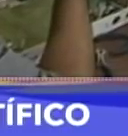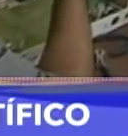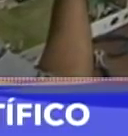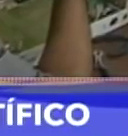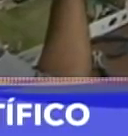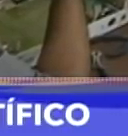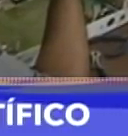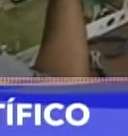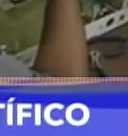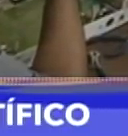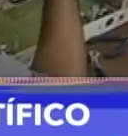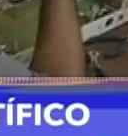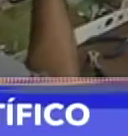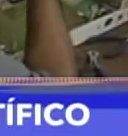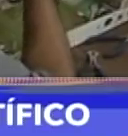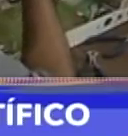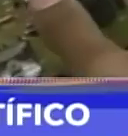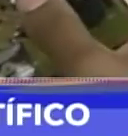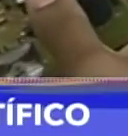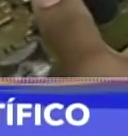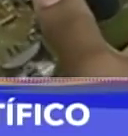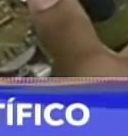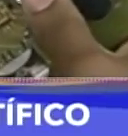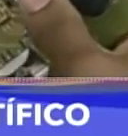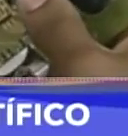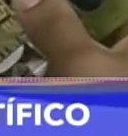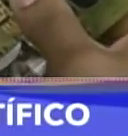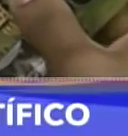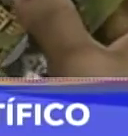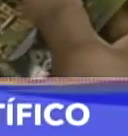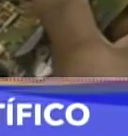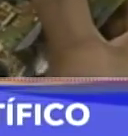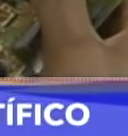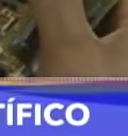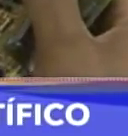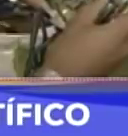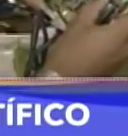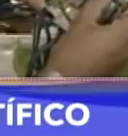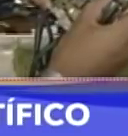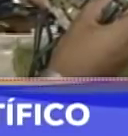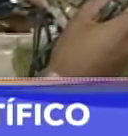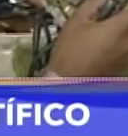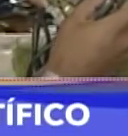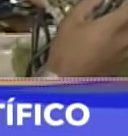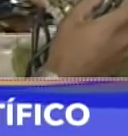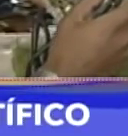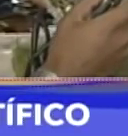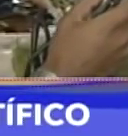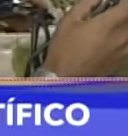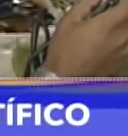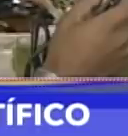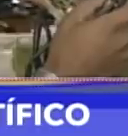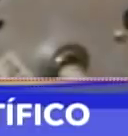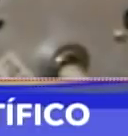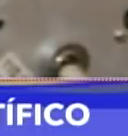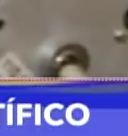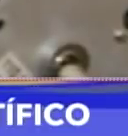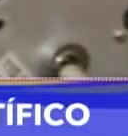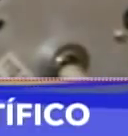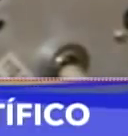en el mundo, desde que ganó la derecha en Argentina, suspendieron la venta de repuestos